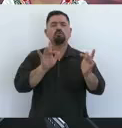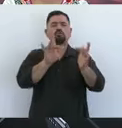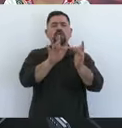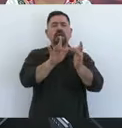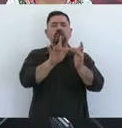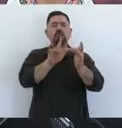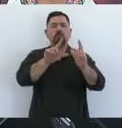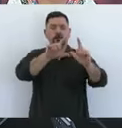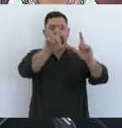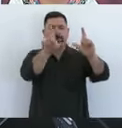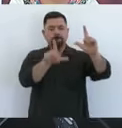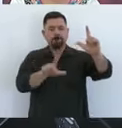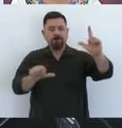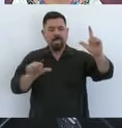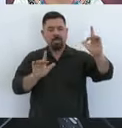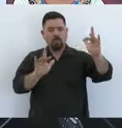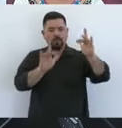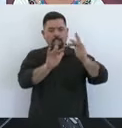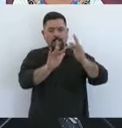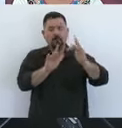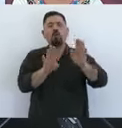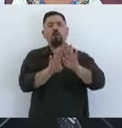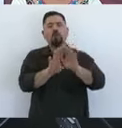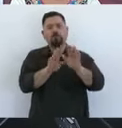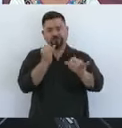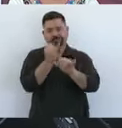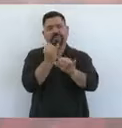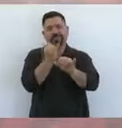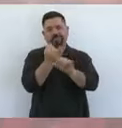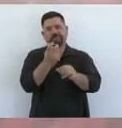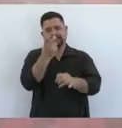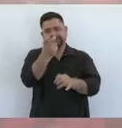a todo el país por internet, porque es